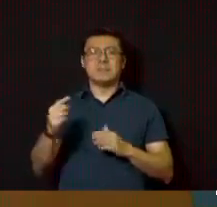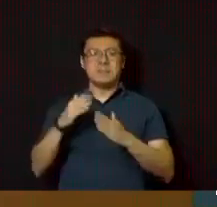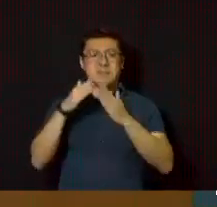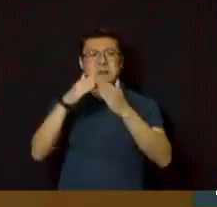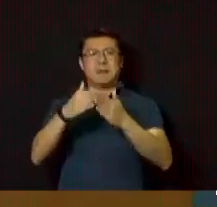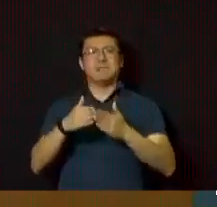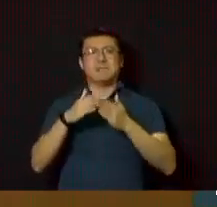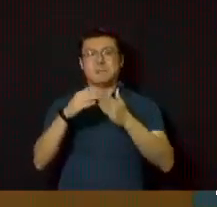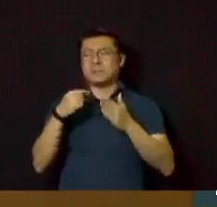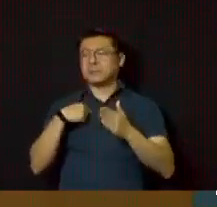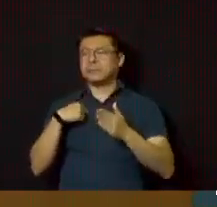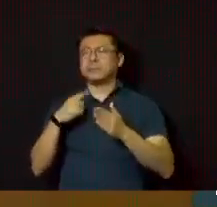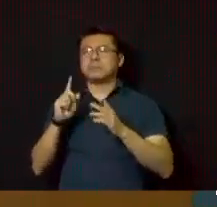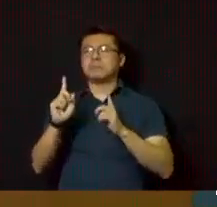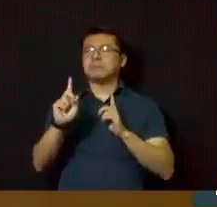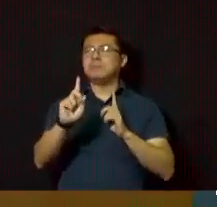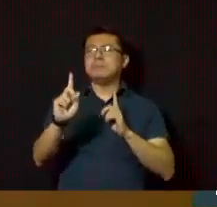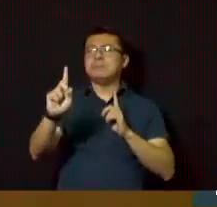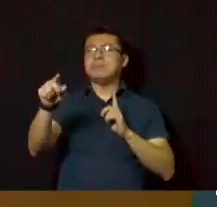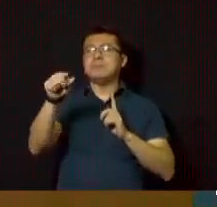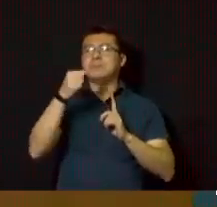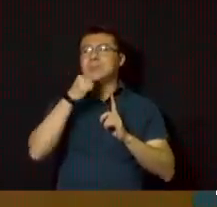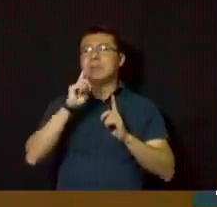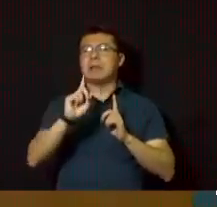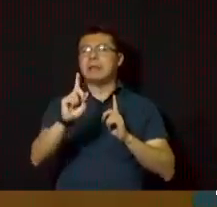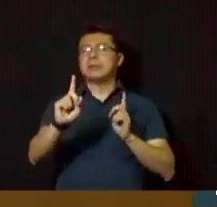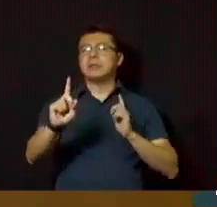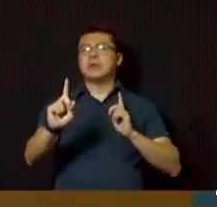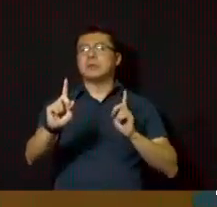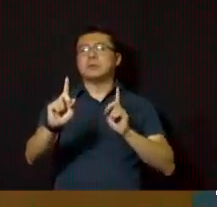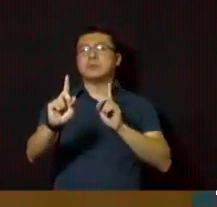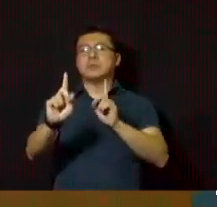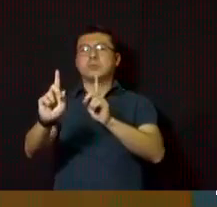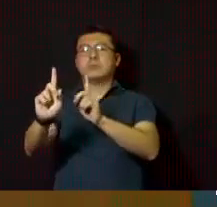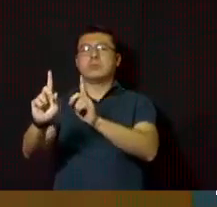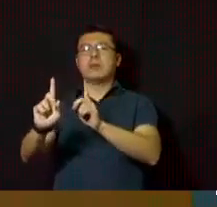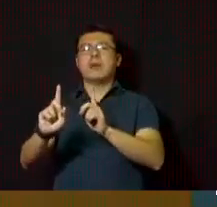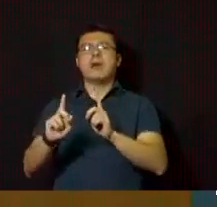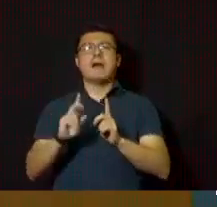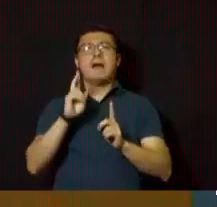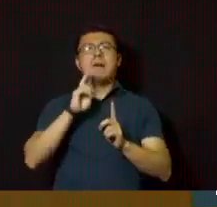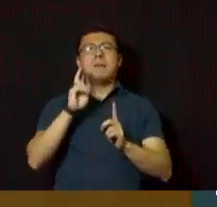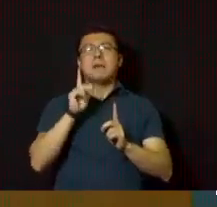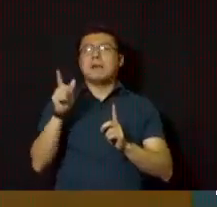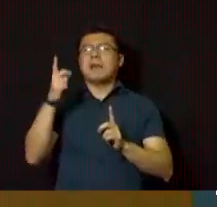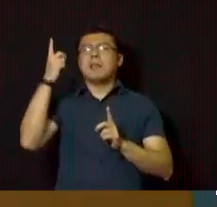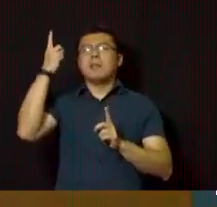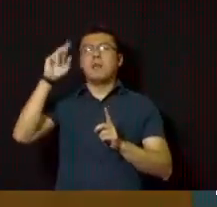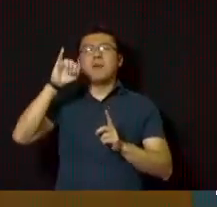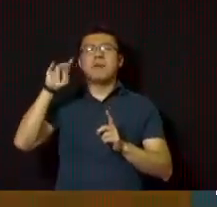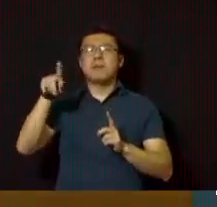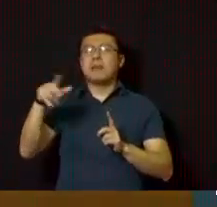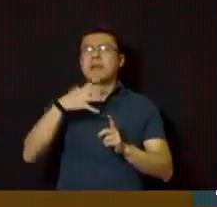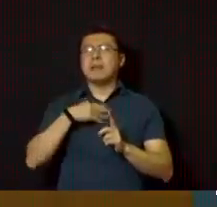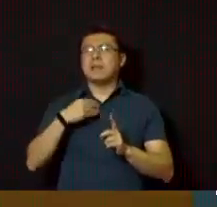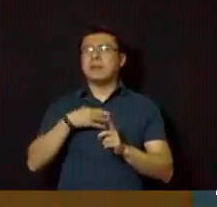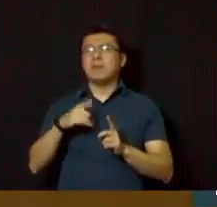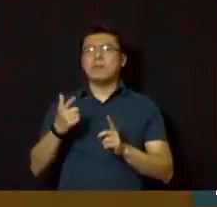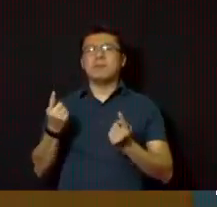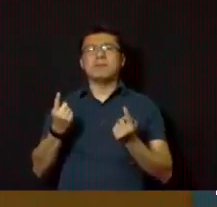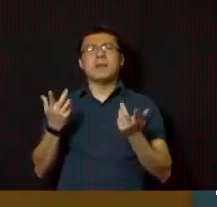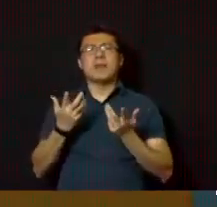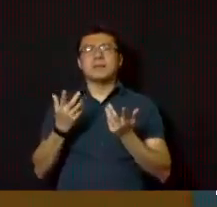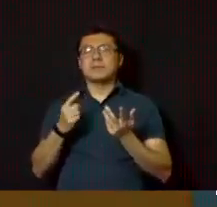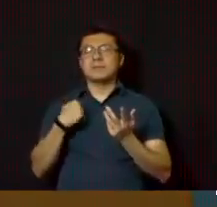yo te seguía, ¿no? Estabas chico y yo te seguía. ¿Cómo son los hijos? ¿Cómo es el hijo del dueño? Y me acuerdo, yo estaba que te seguía en uno de